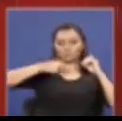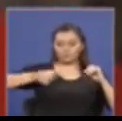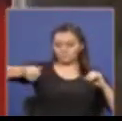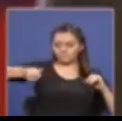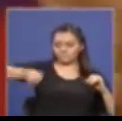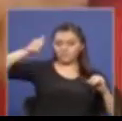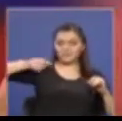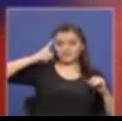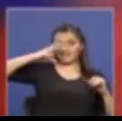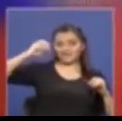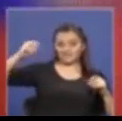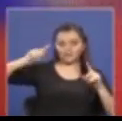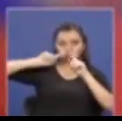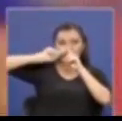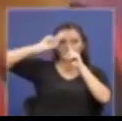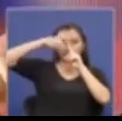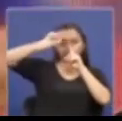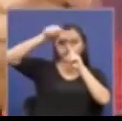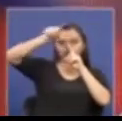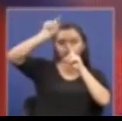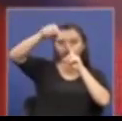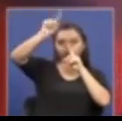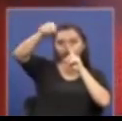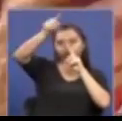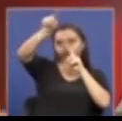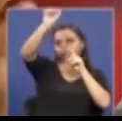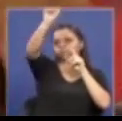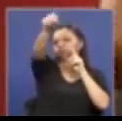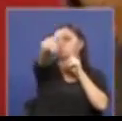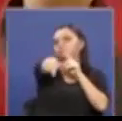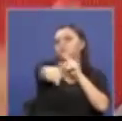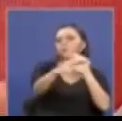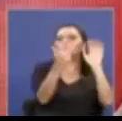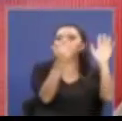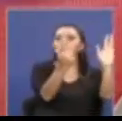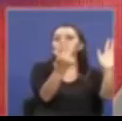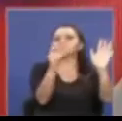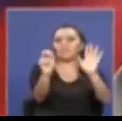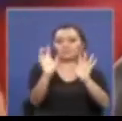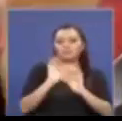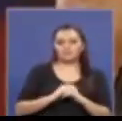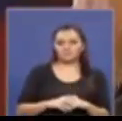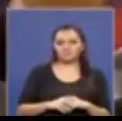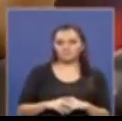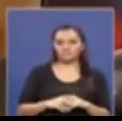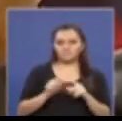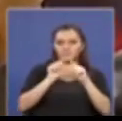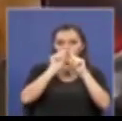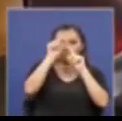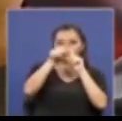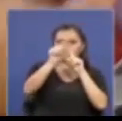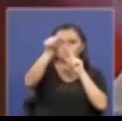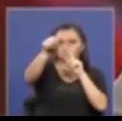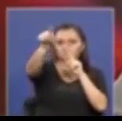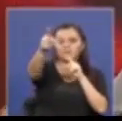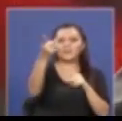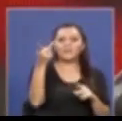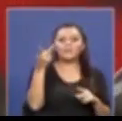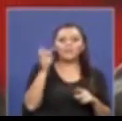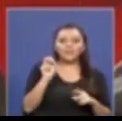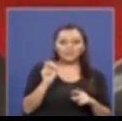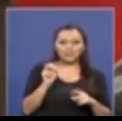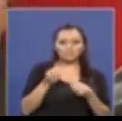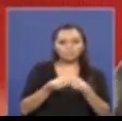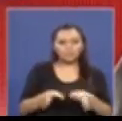se disipa y no sirve para nadie. Pero nos cuesta. Y nos cuesta. ¿Cuánto nos costaba eso? Por cada punto, 20 millones de dólares